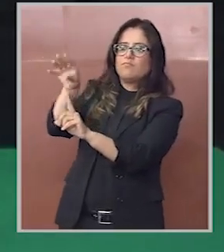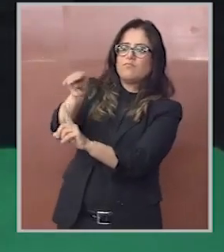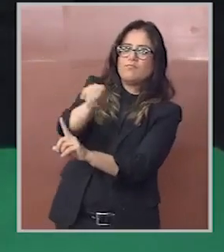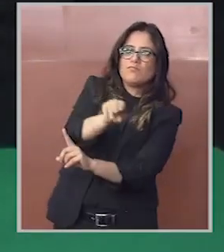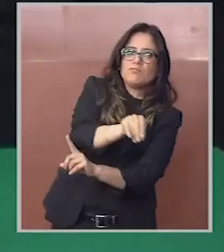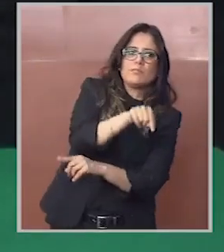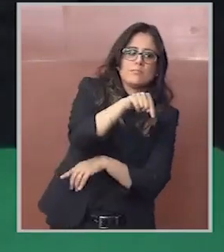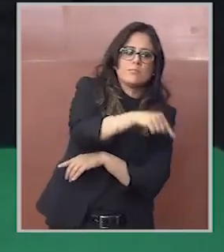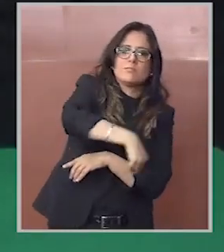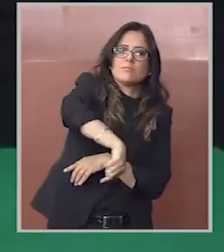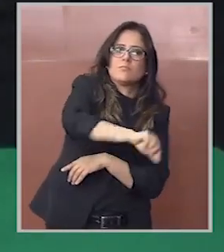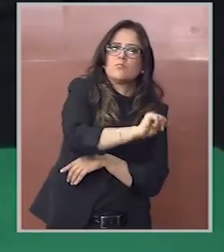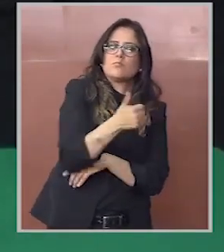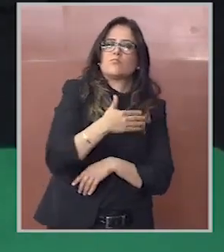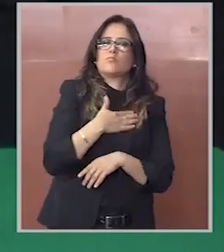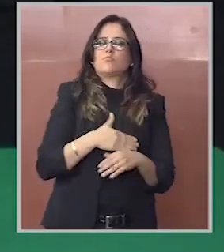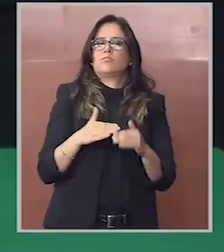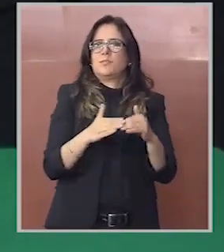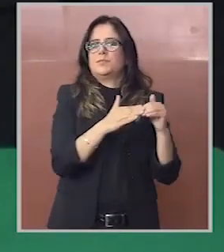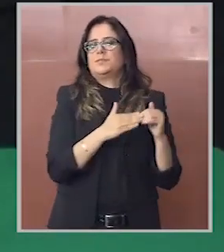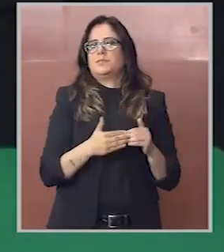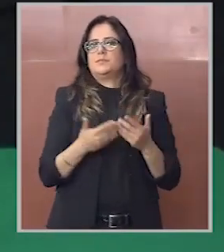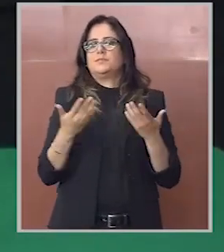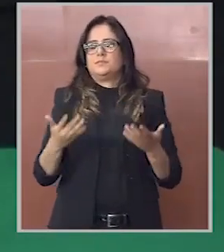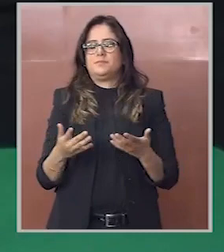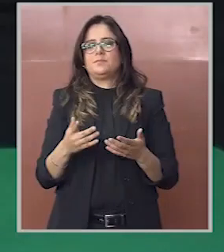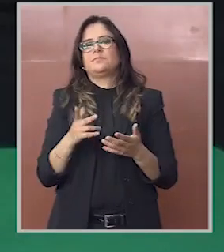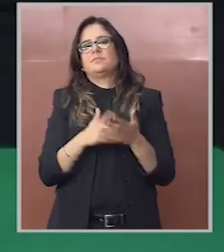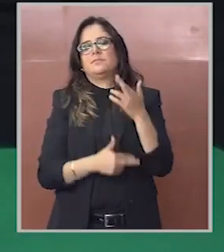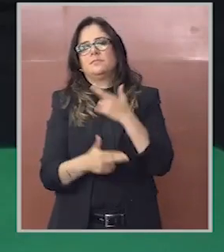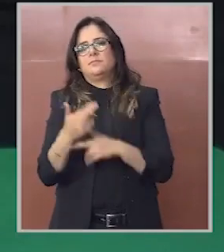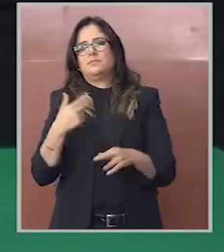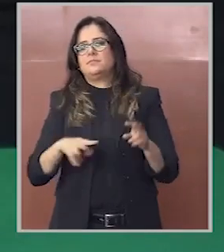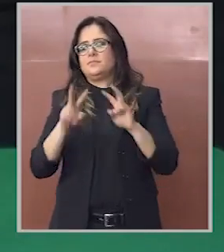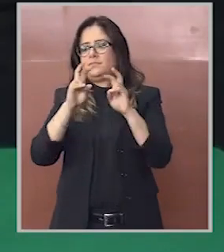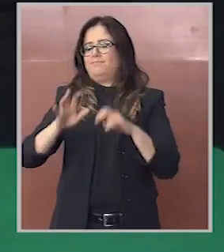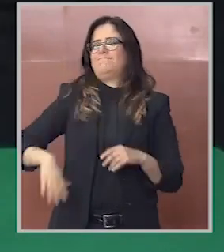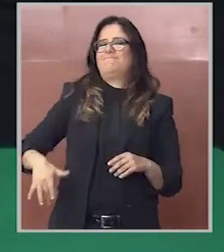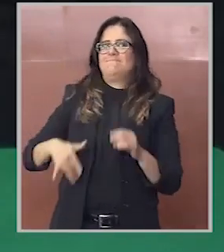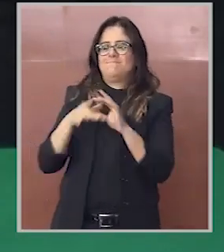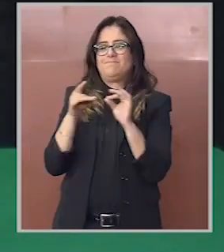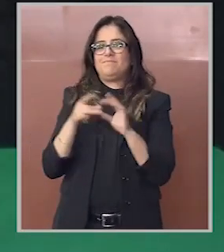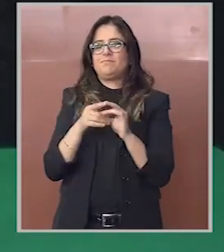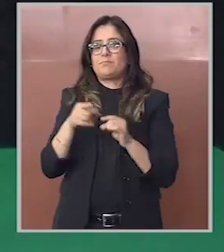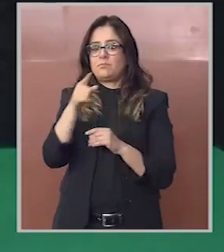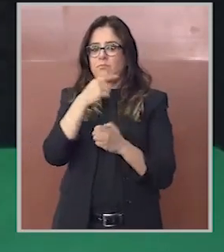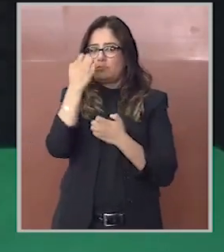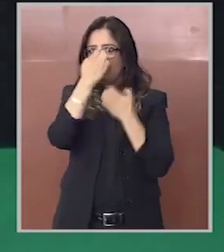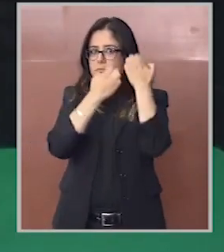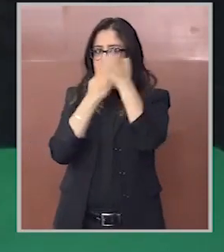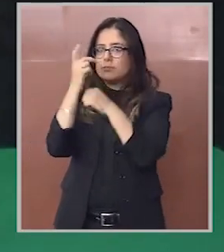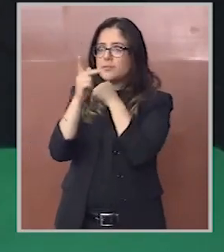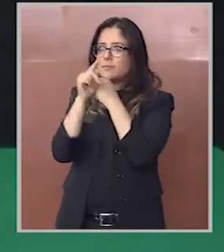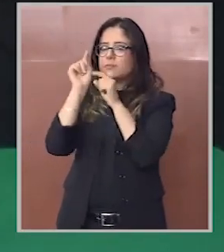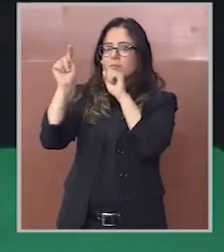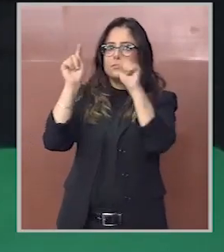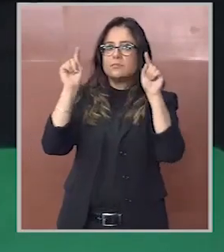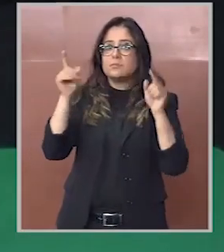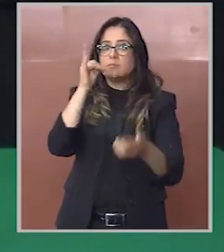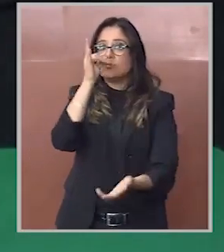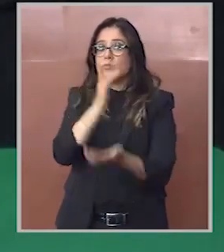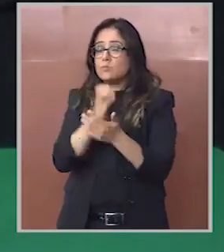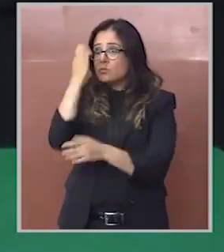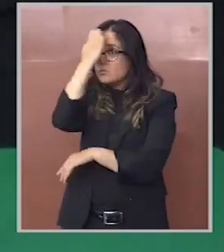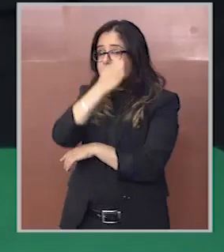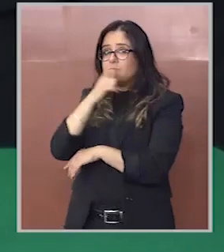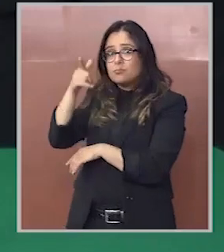al tema que les planteaba cuando evaluamos a los países no solo evaluamos la justicia Federal evaluamos todos los